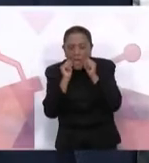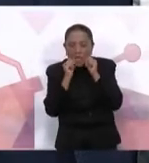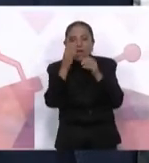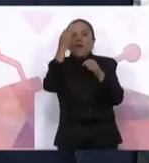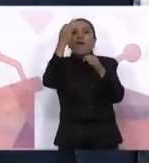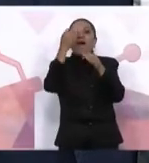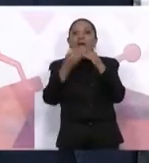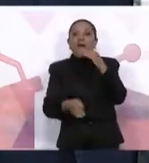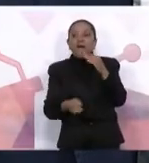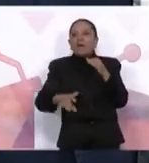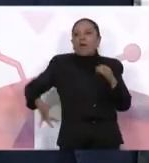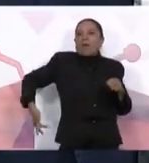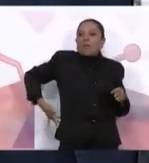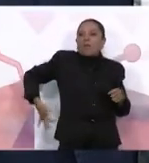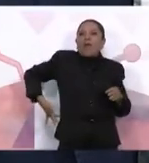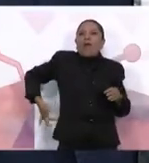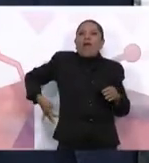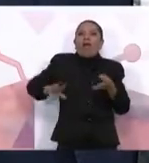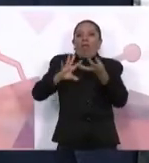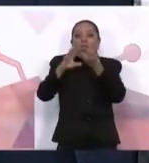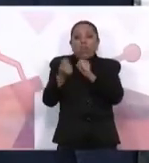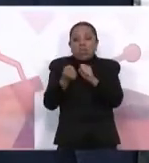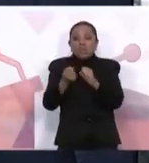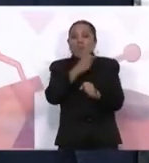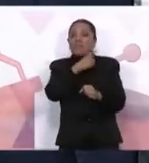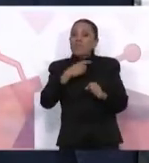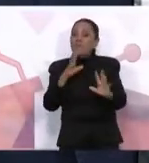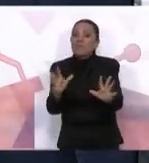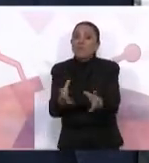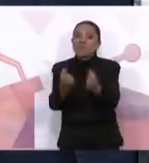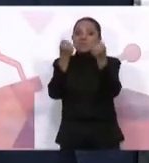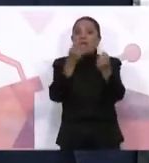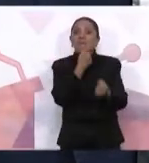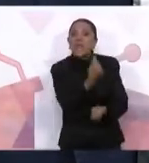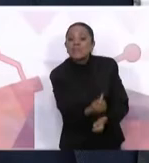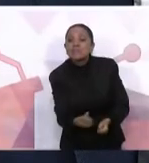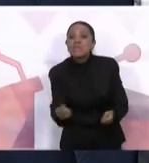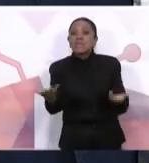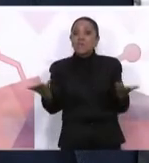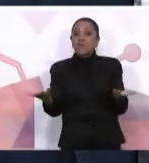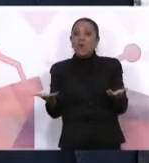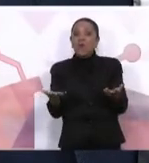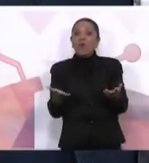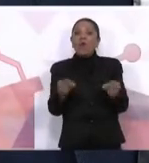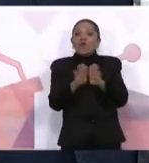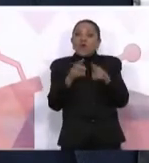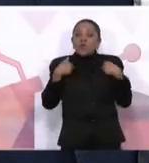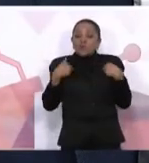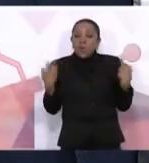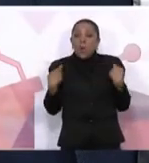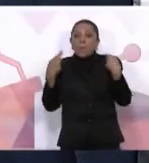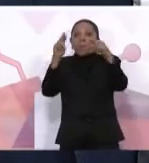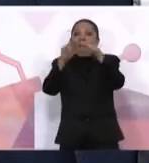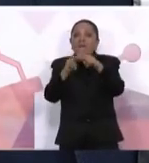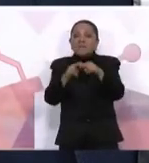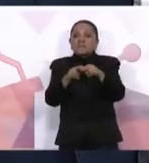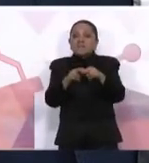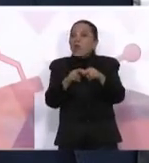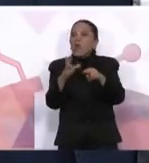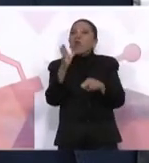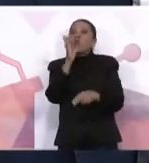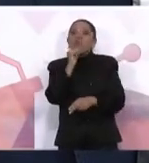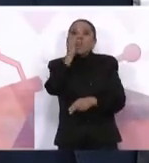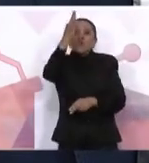destrozados tenemos que salvar a nuestra niñez como educador les digo es inaceptable que tengamos más de